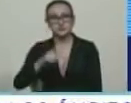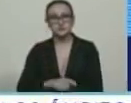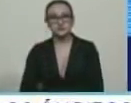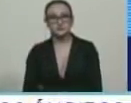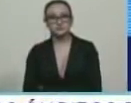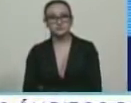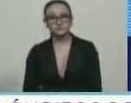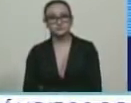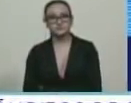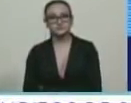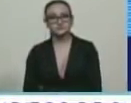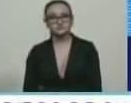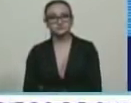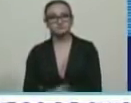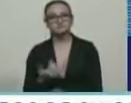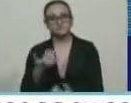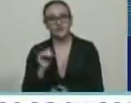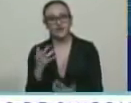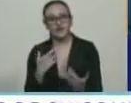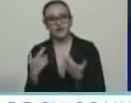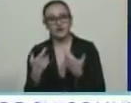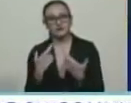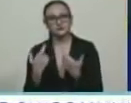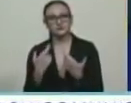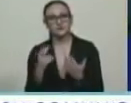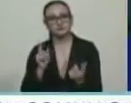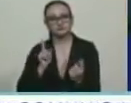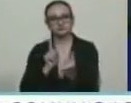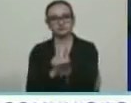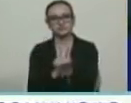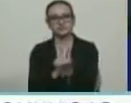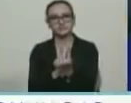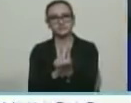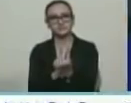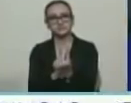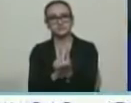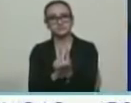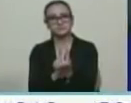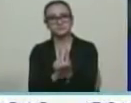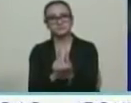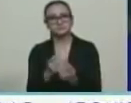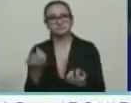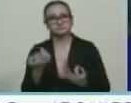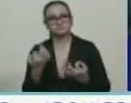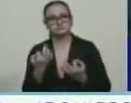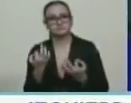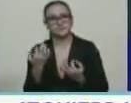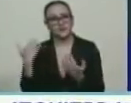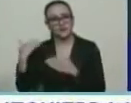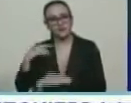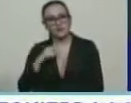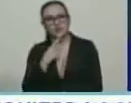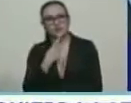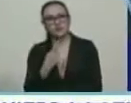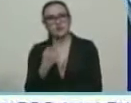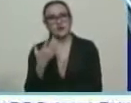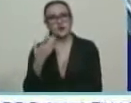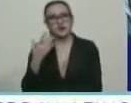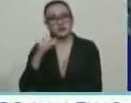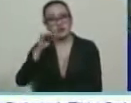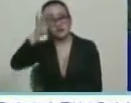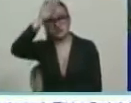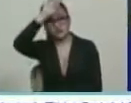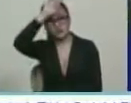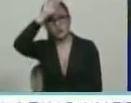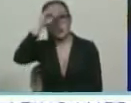con los cuales ya tenemos una relación también de cercanía, y le damos, como les dije hace unos meses allá en Estambul, le